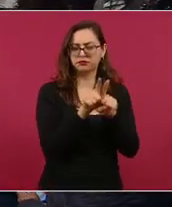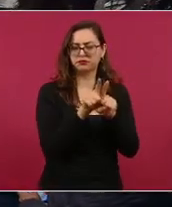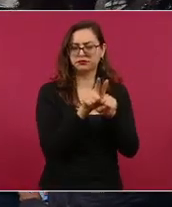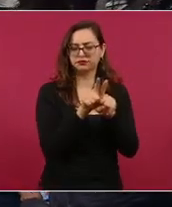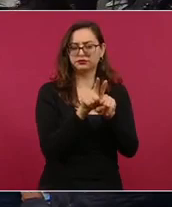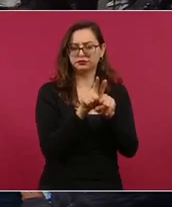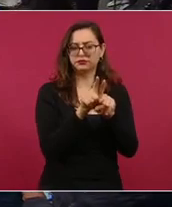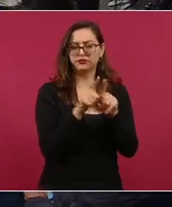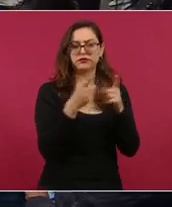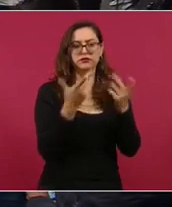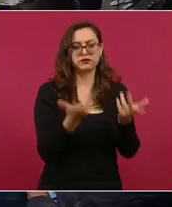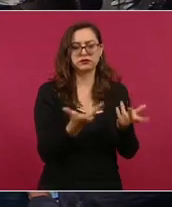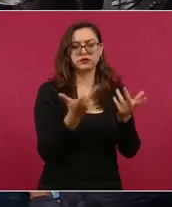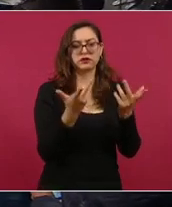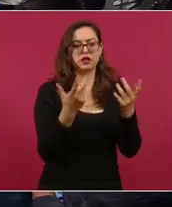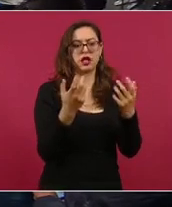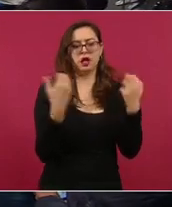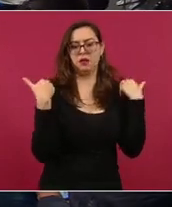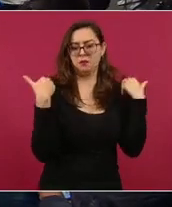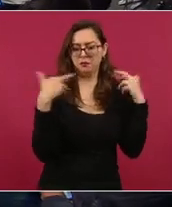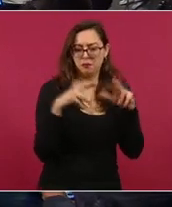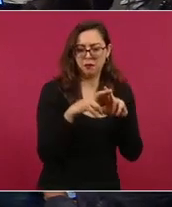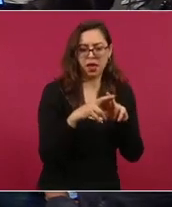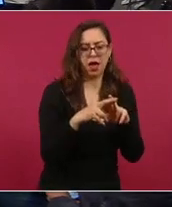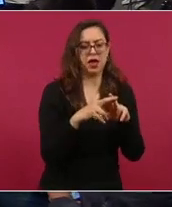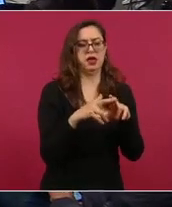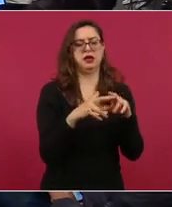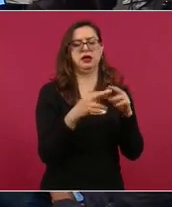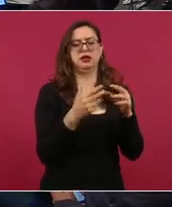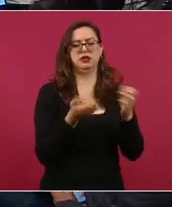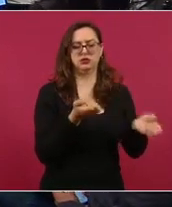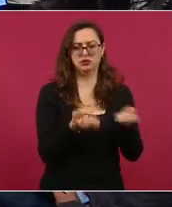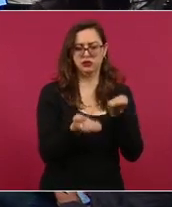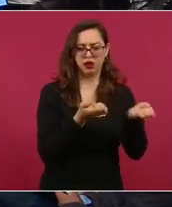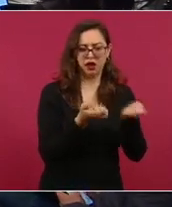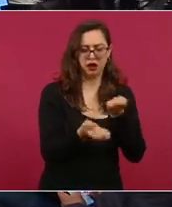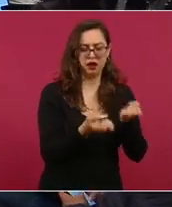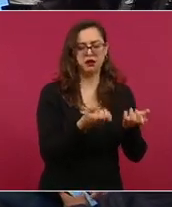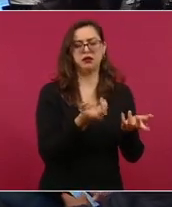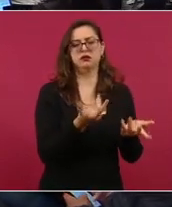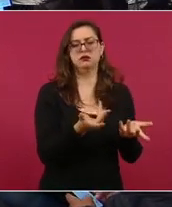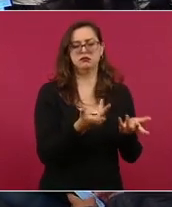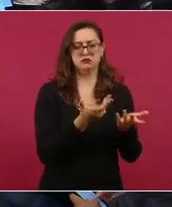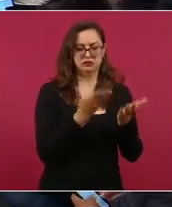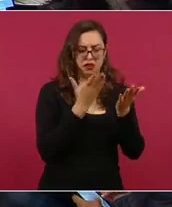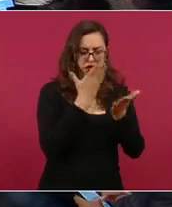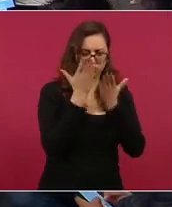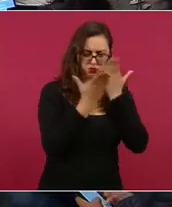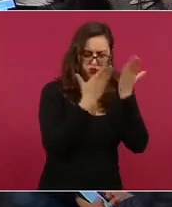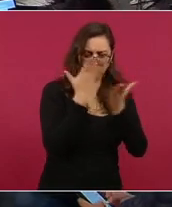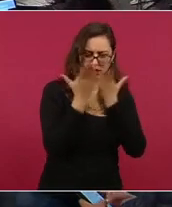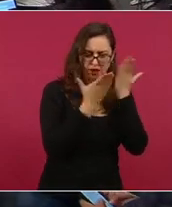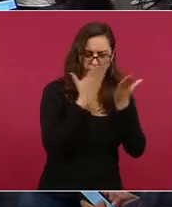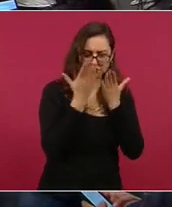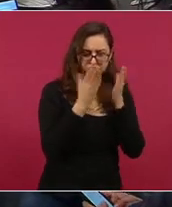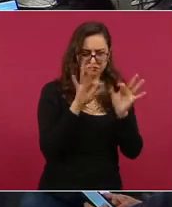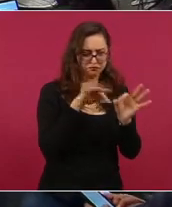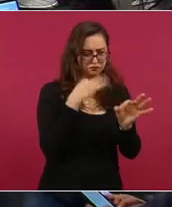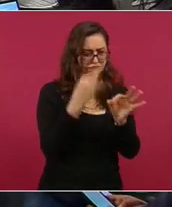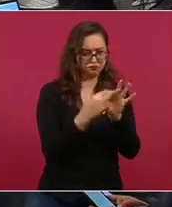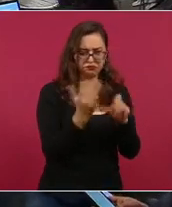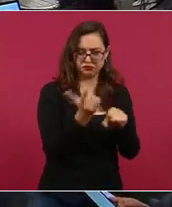como maestros de educación física, van a terminar su